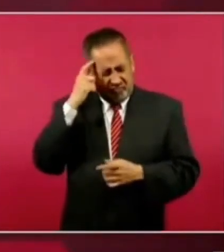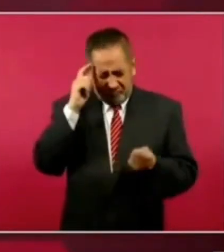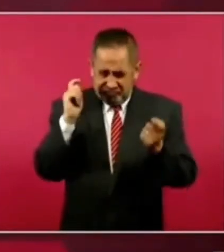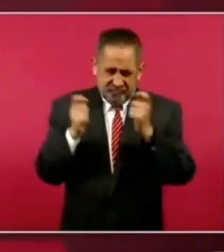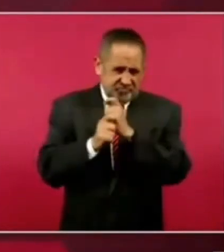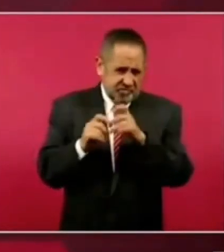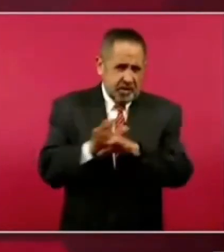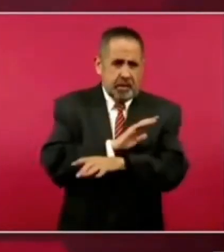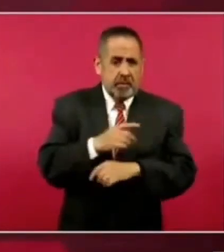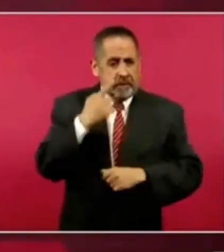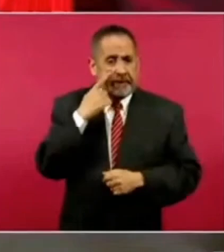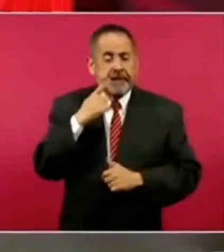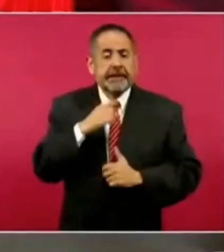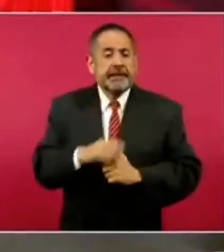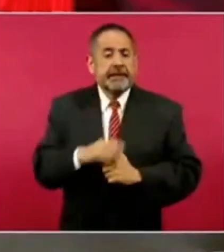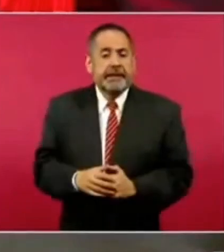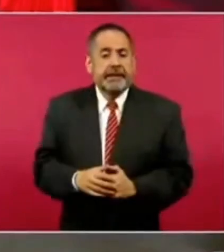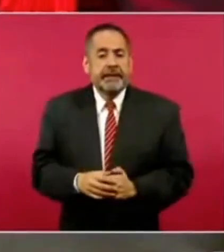Antes